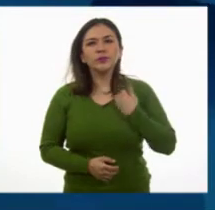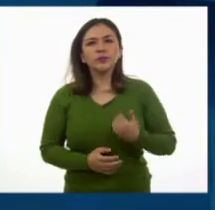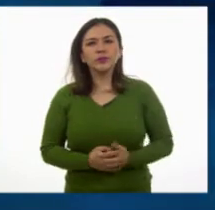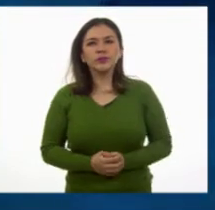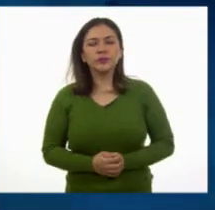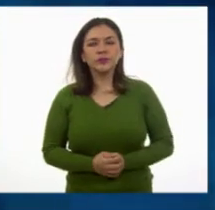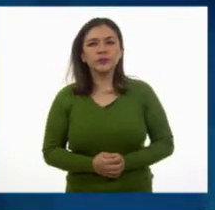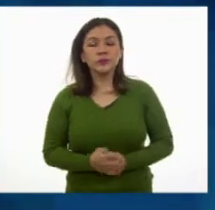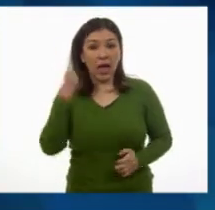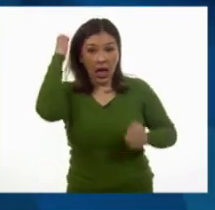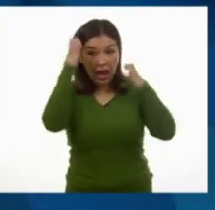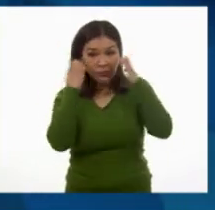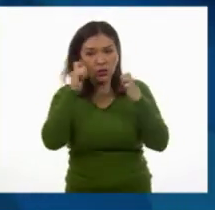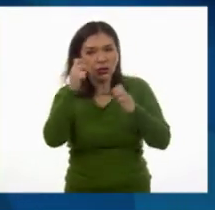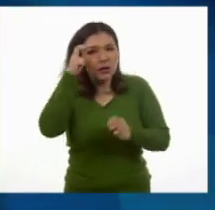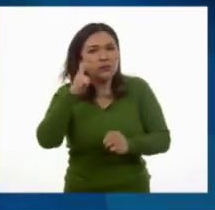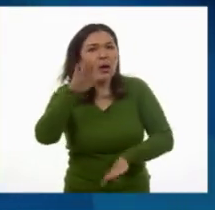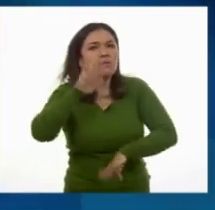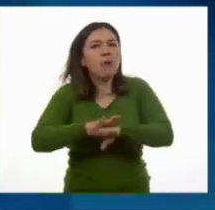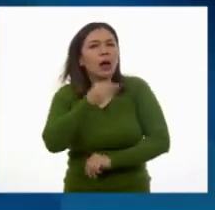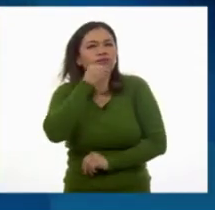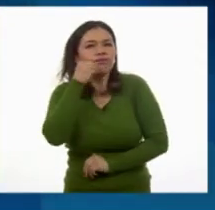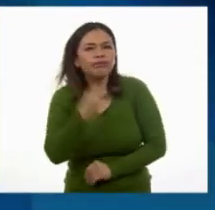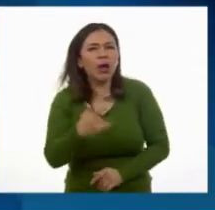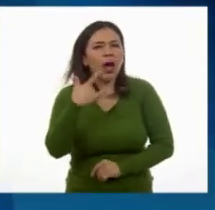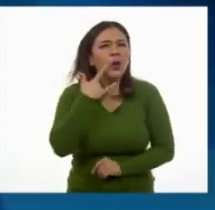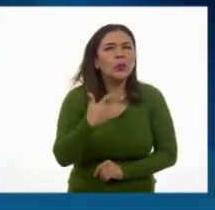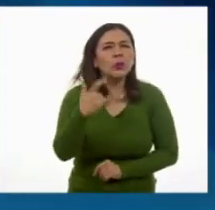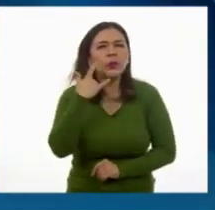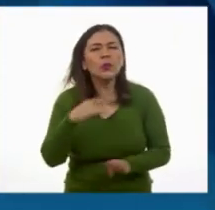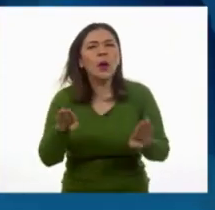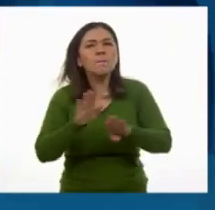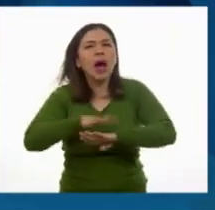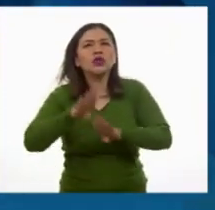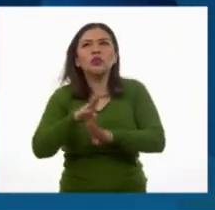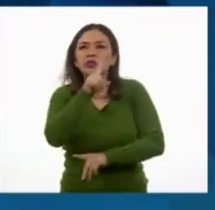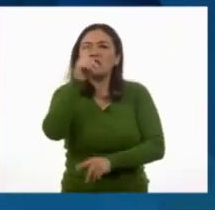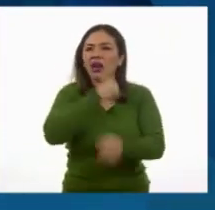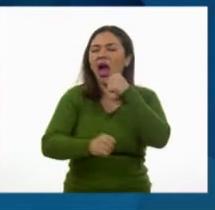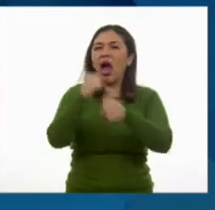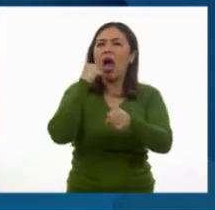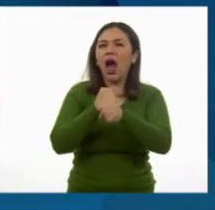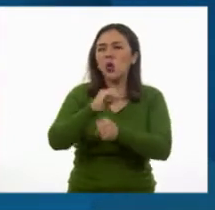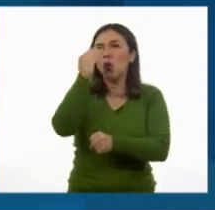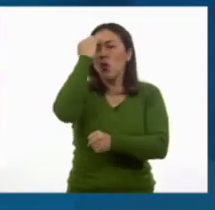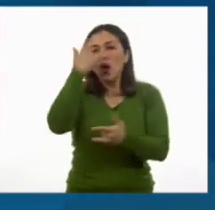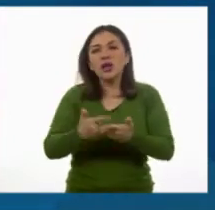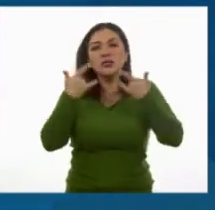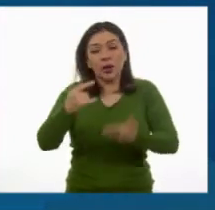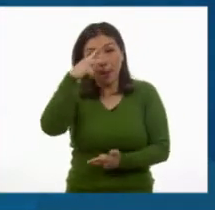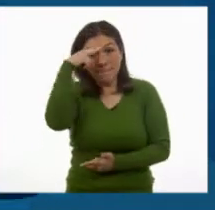La exposición es un viaje realmente entretenido a lo largo de un poco más de un siglo de la historia de México.